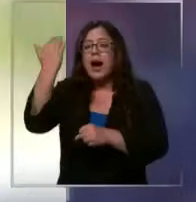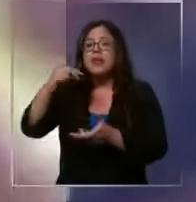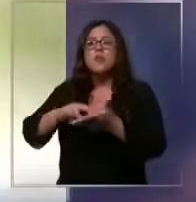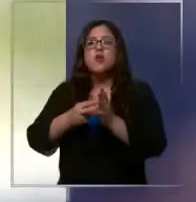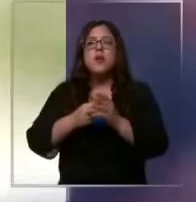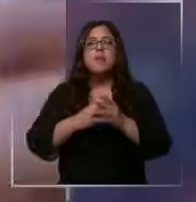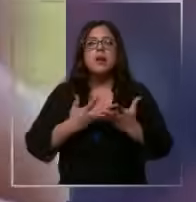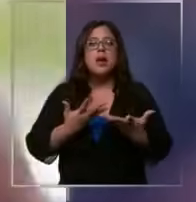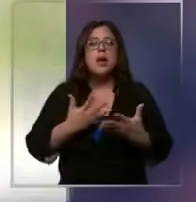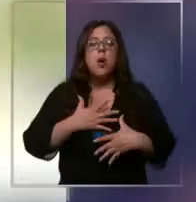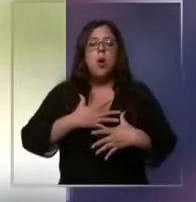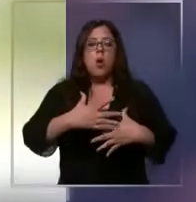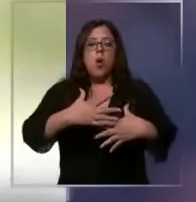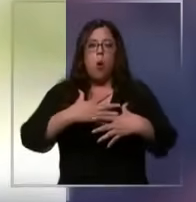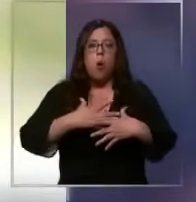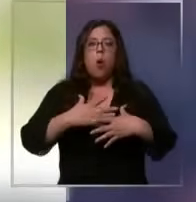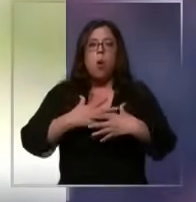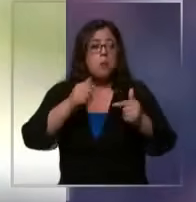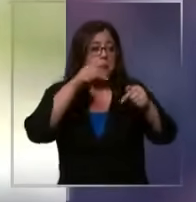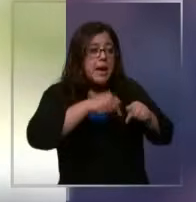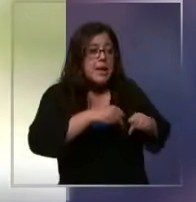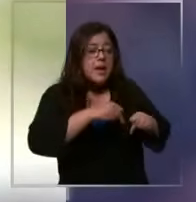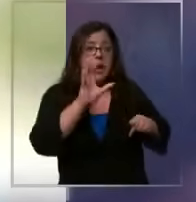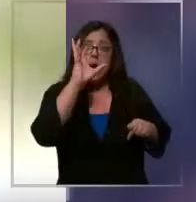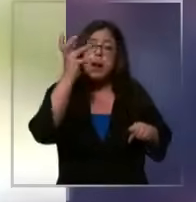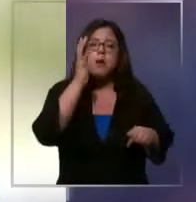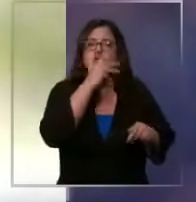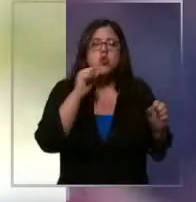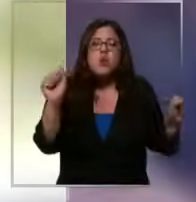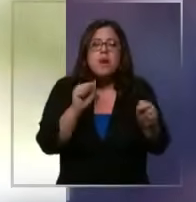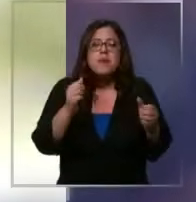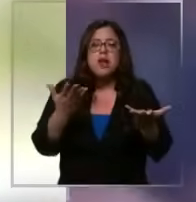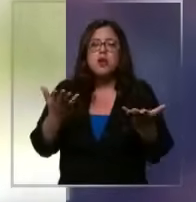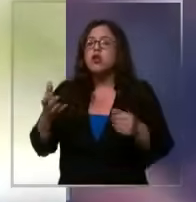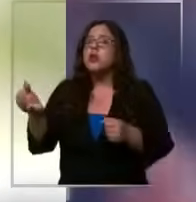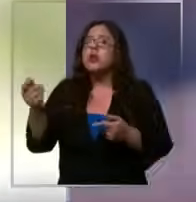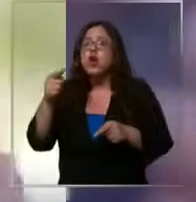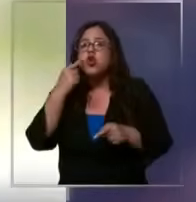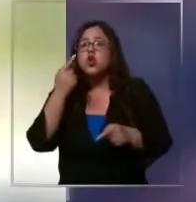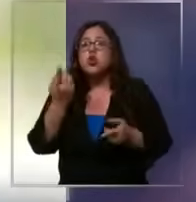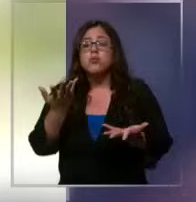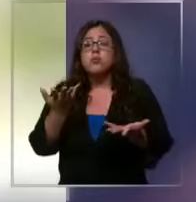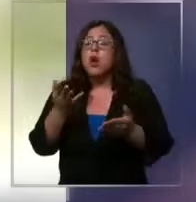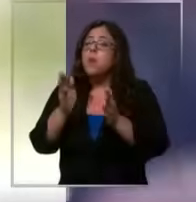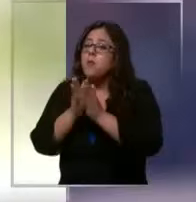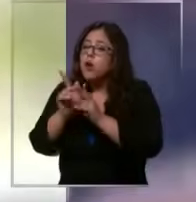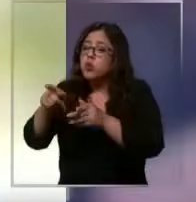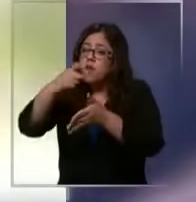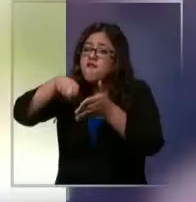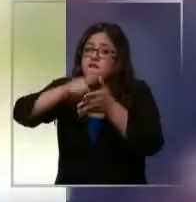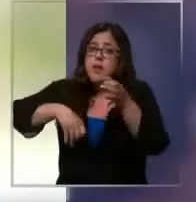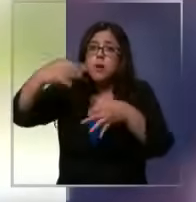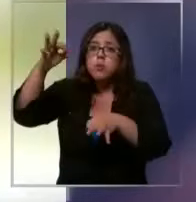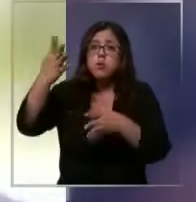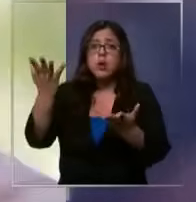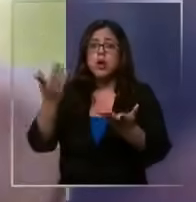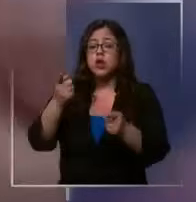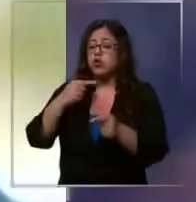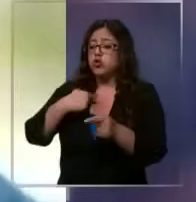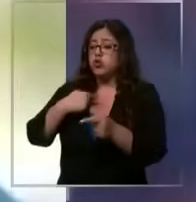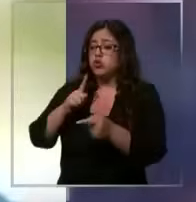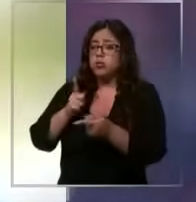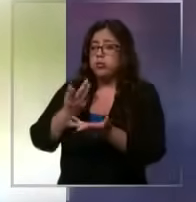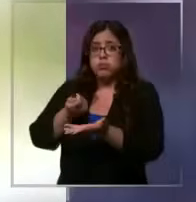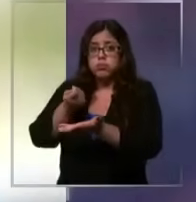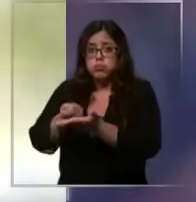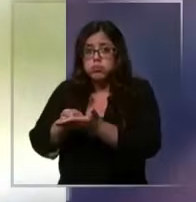hay invierno, entonces ese fue el cliché. Y yo le dije, mira, en abril de 2023, si tú no me firmas los documentos, yo dejo de pasarte dinero para